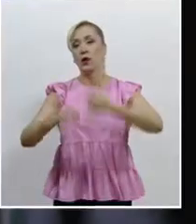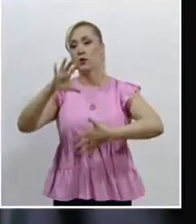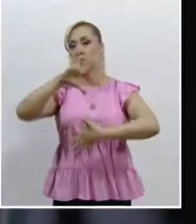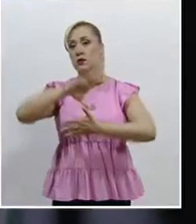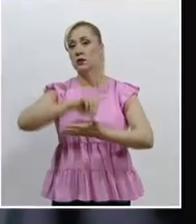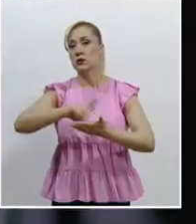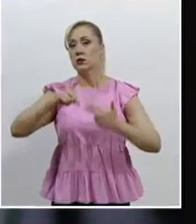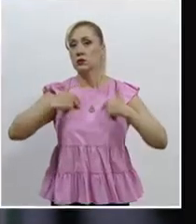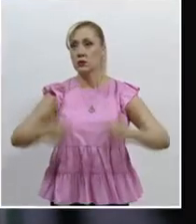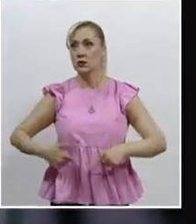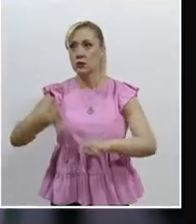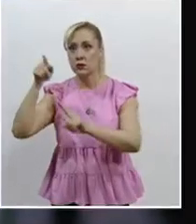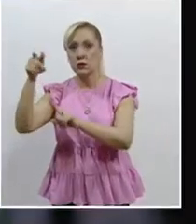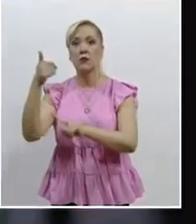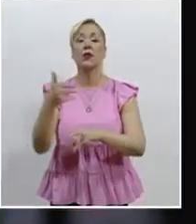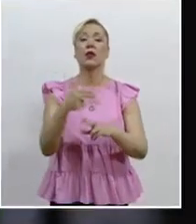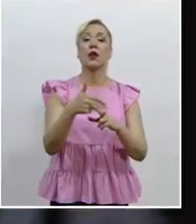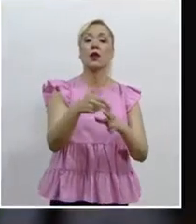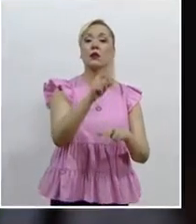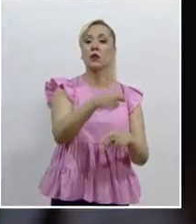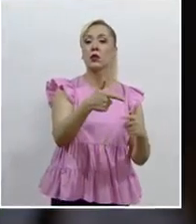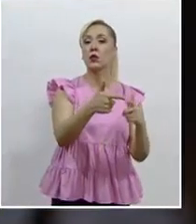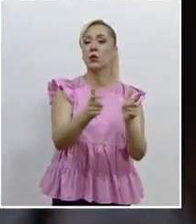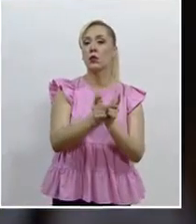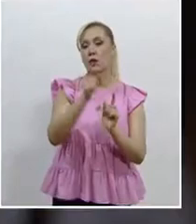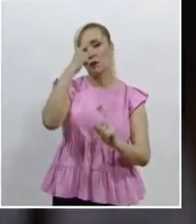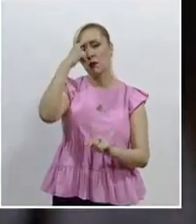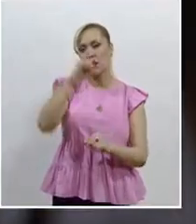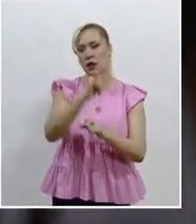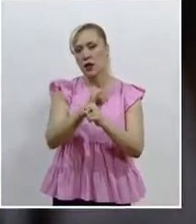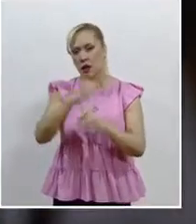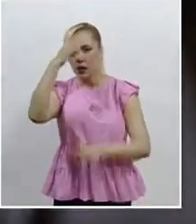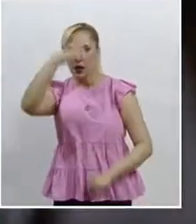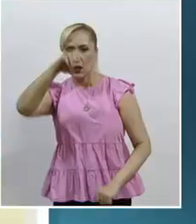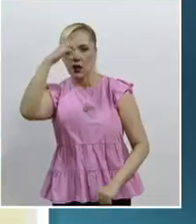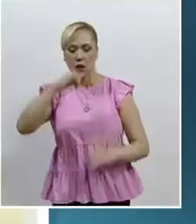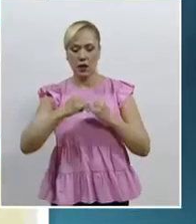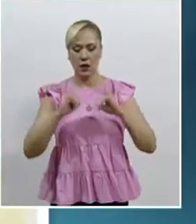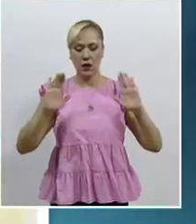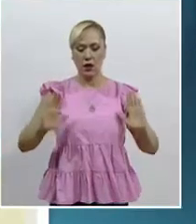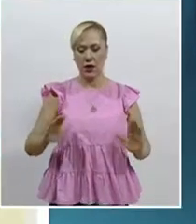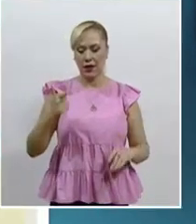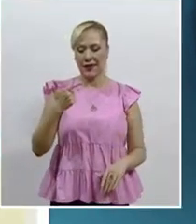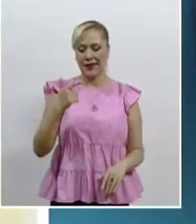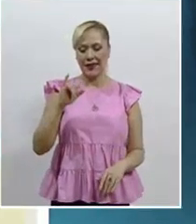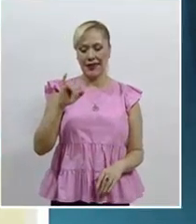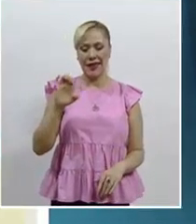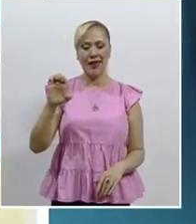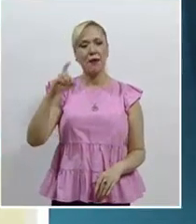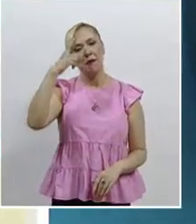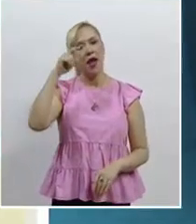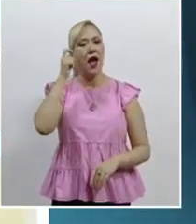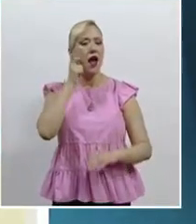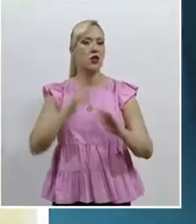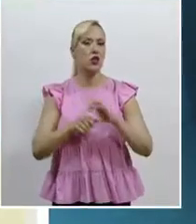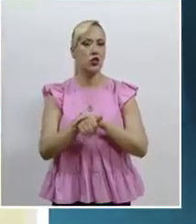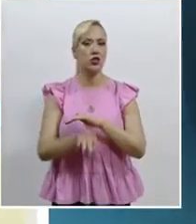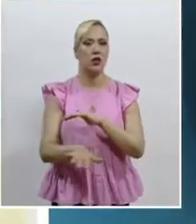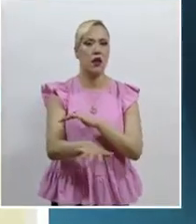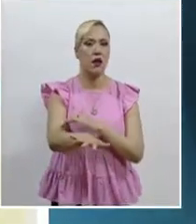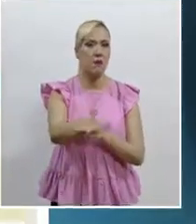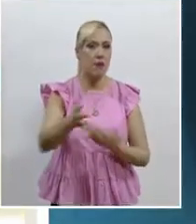de Derechos Humanos y un integrante del Grupo Interdisciplinario de Expertos Independientes GIEI en el caso Ayotzinapa.